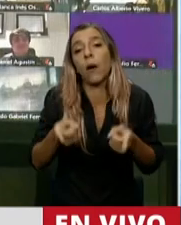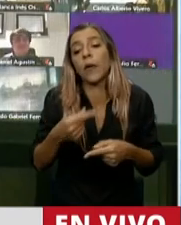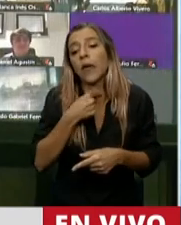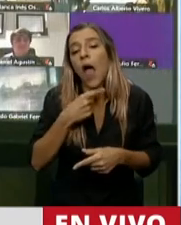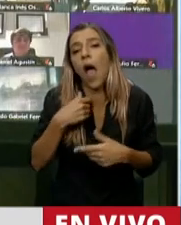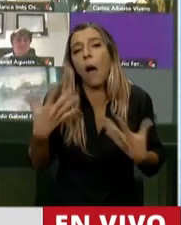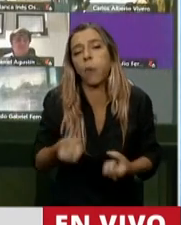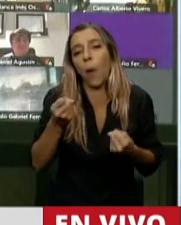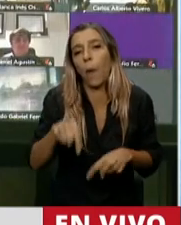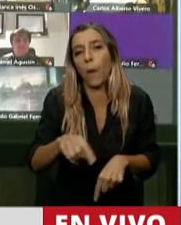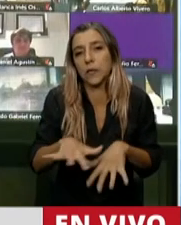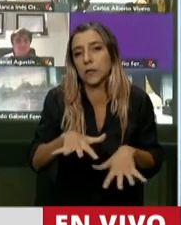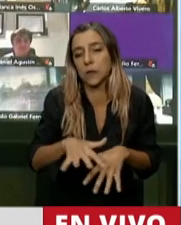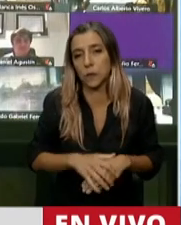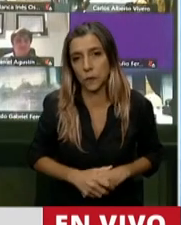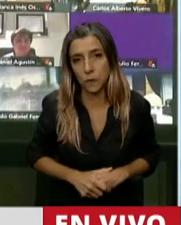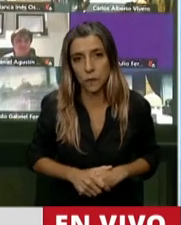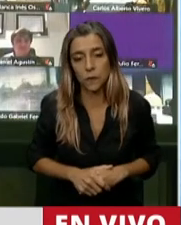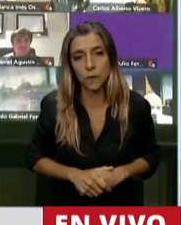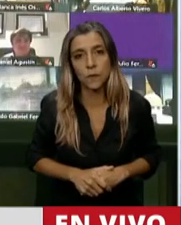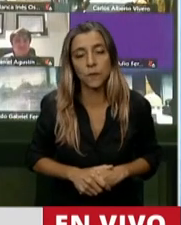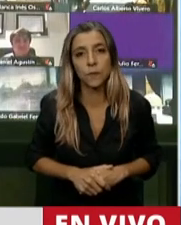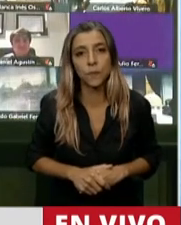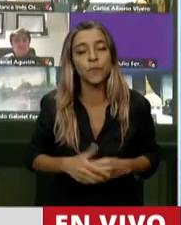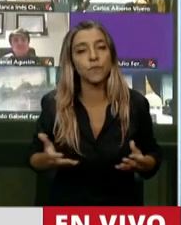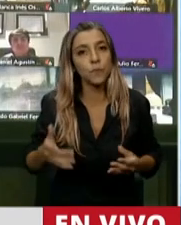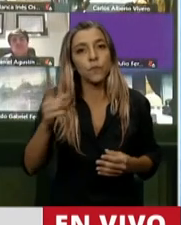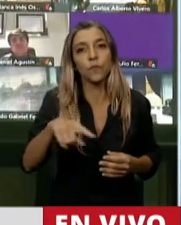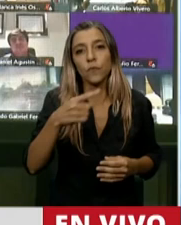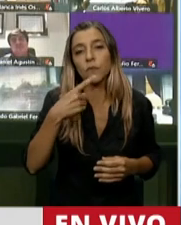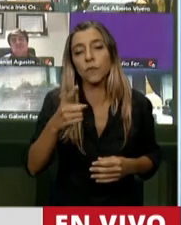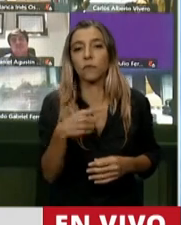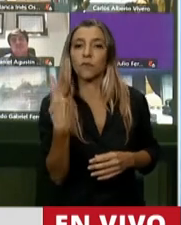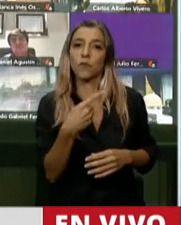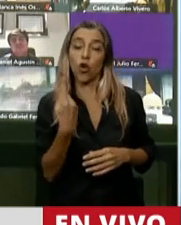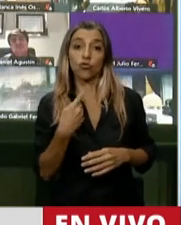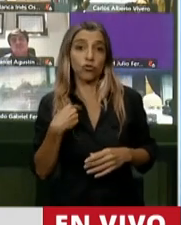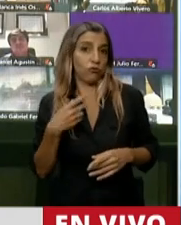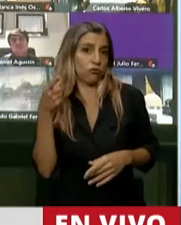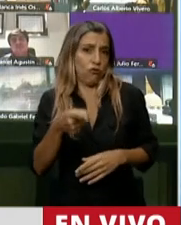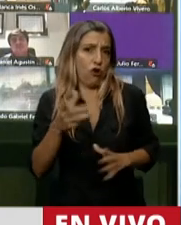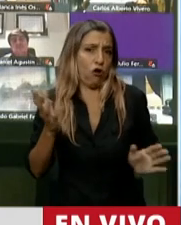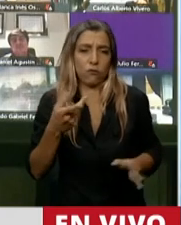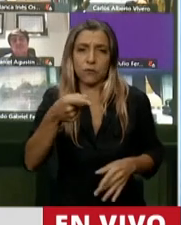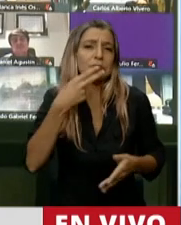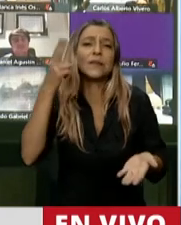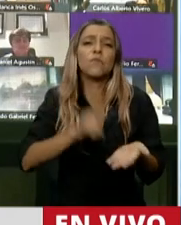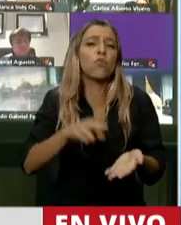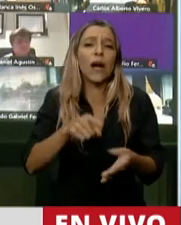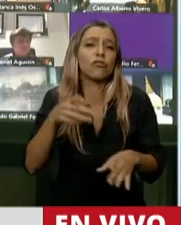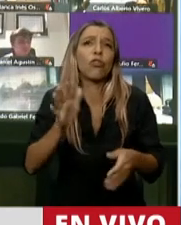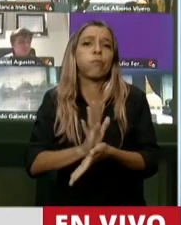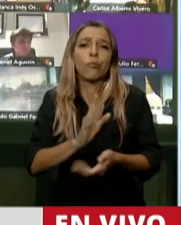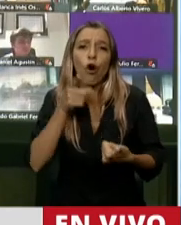Y adjudicar que los que estamos en contra de este impuesto, que atenta contra la